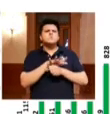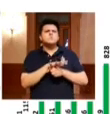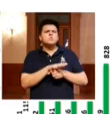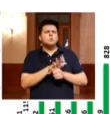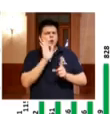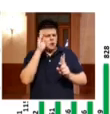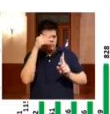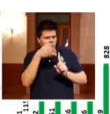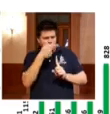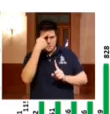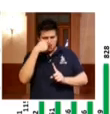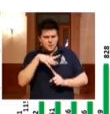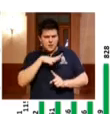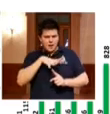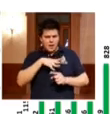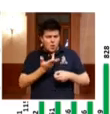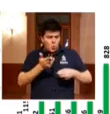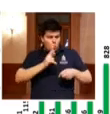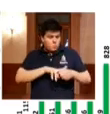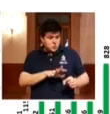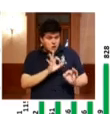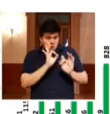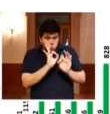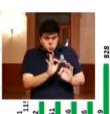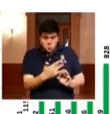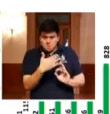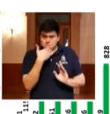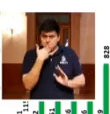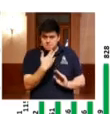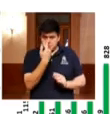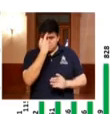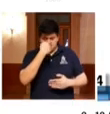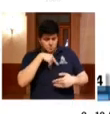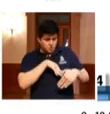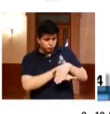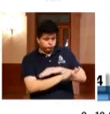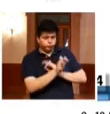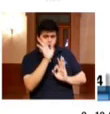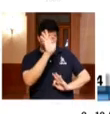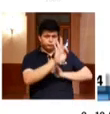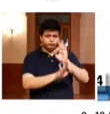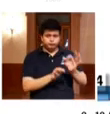continuar con mi capacidad hospitalaria suficiente.